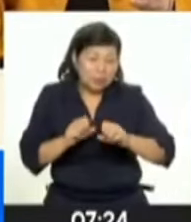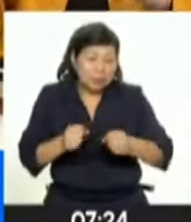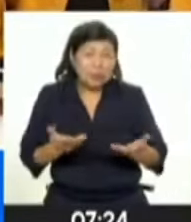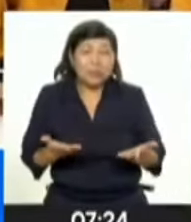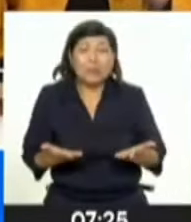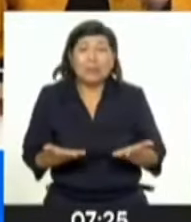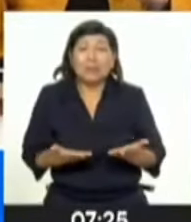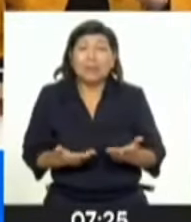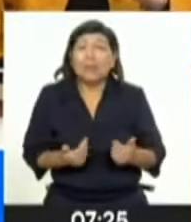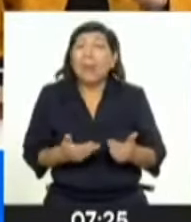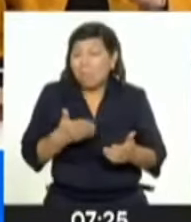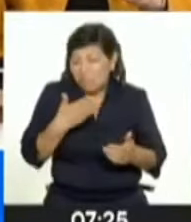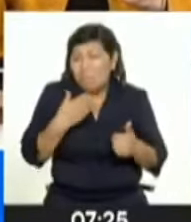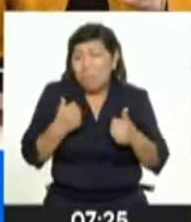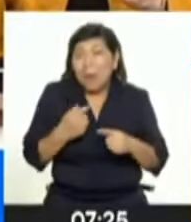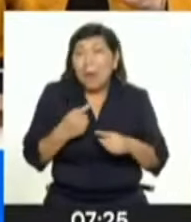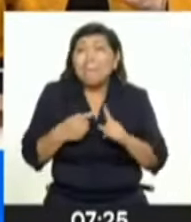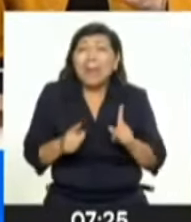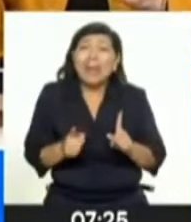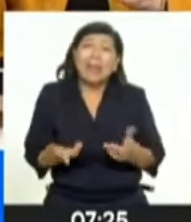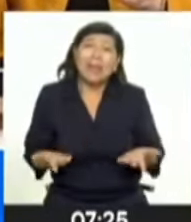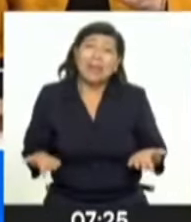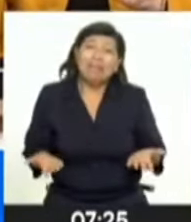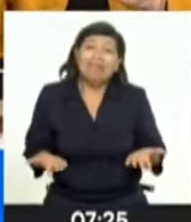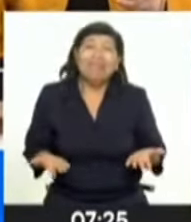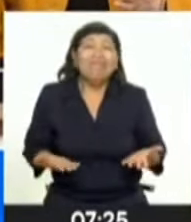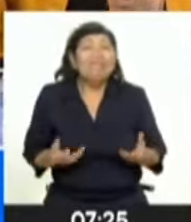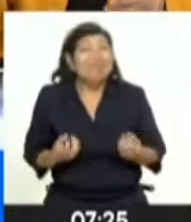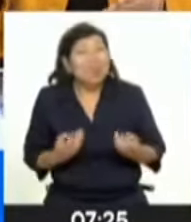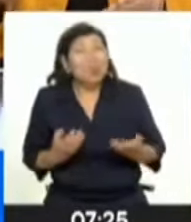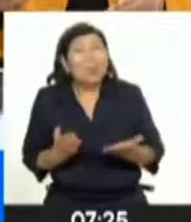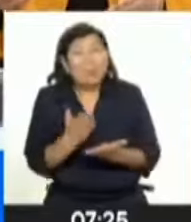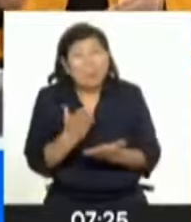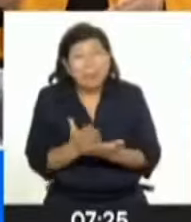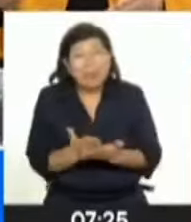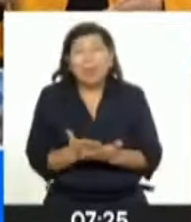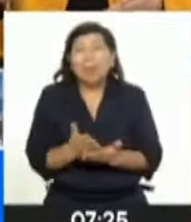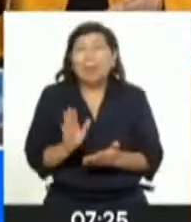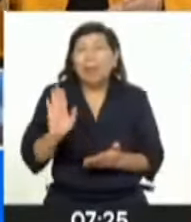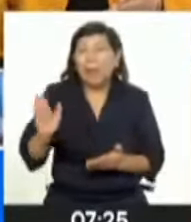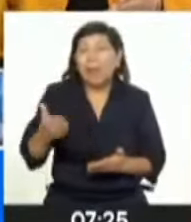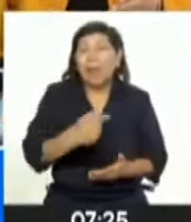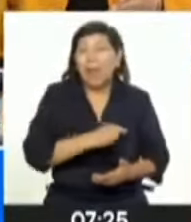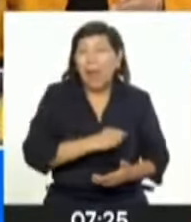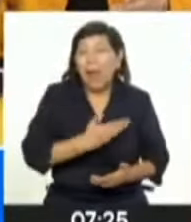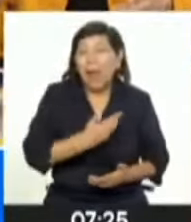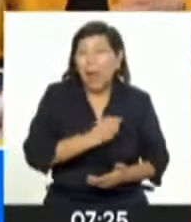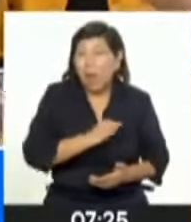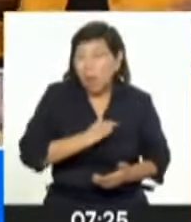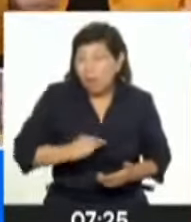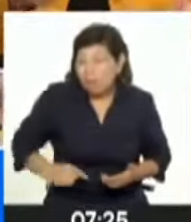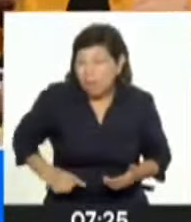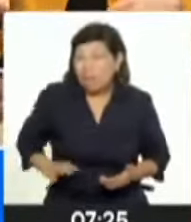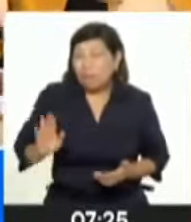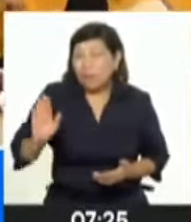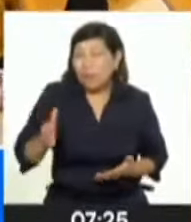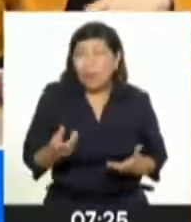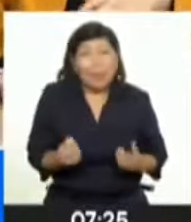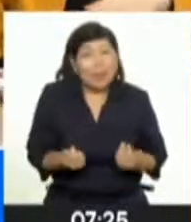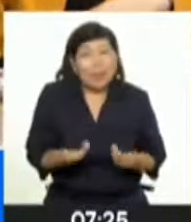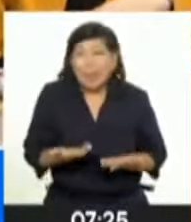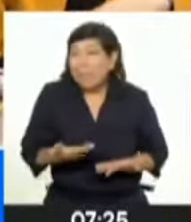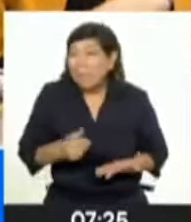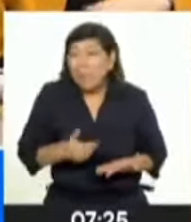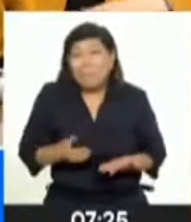que trae, que es muy bueno, pero que trae también muchos problemas para los gobiernos regionales y sobre todo los gobiernos locales que no cuentan con